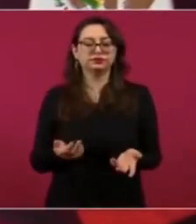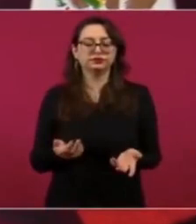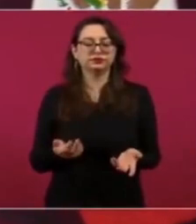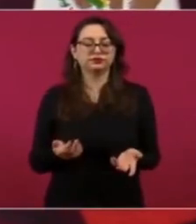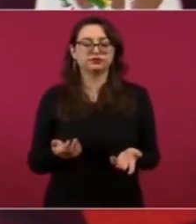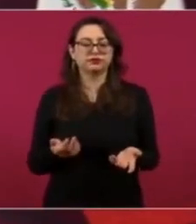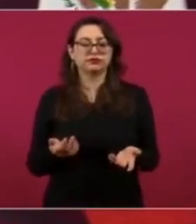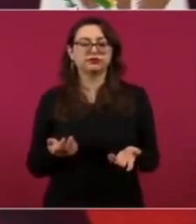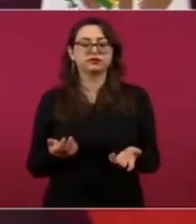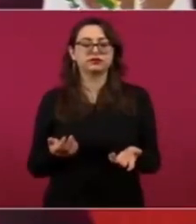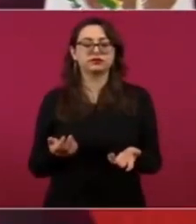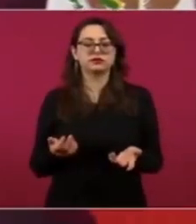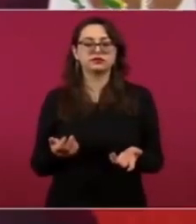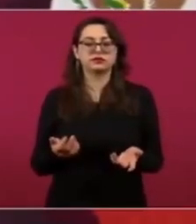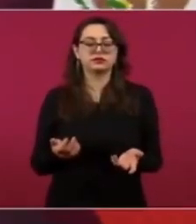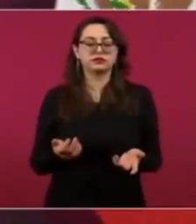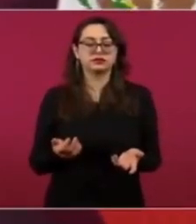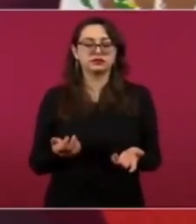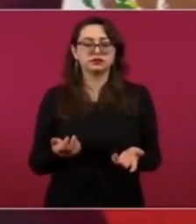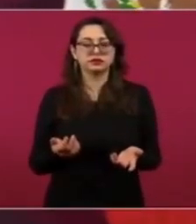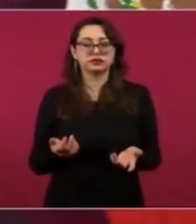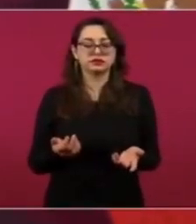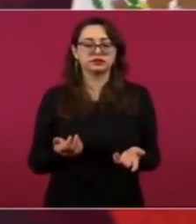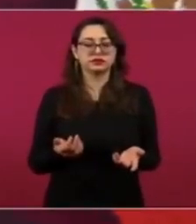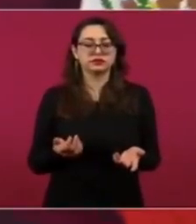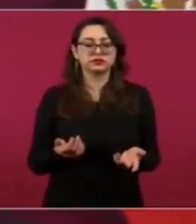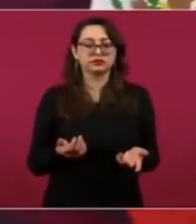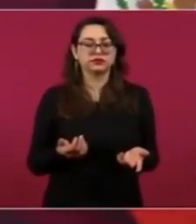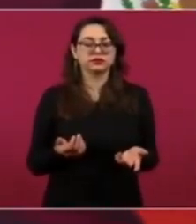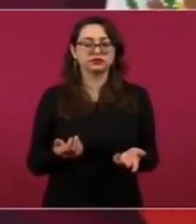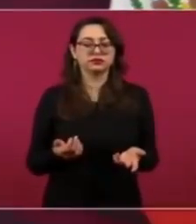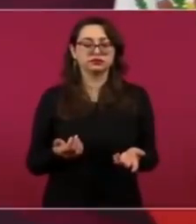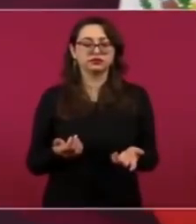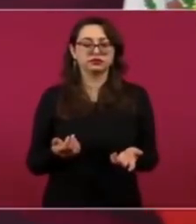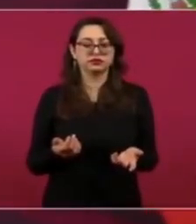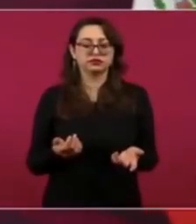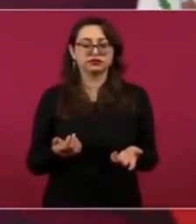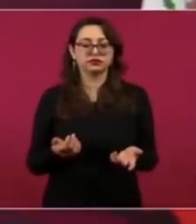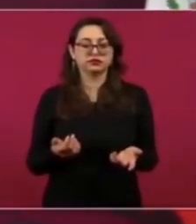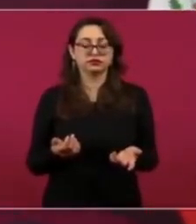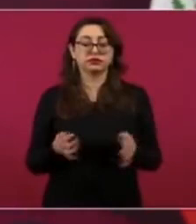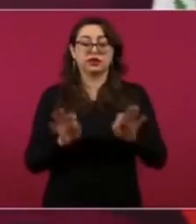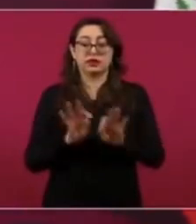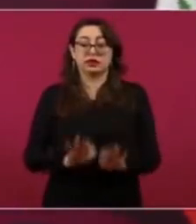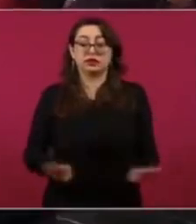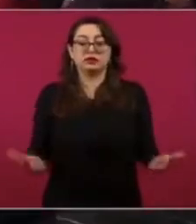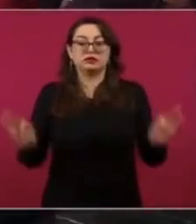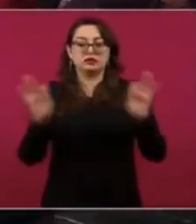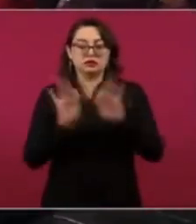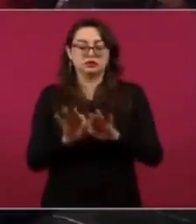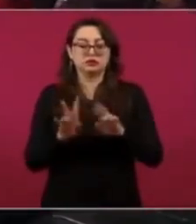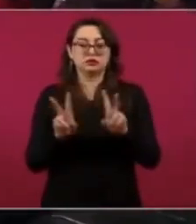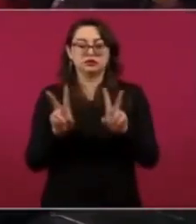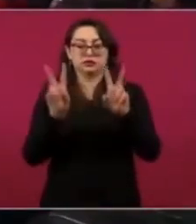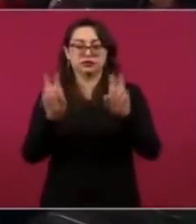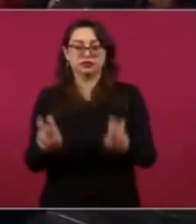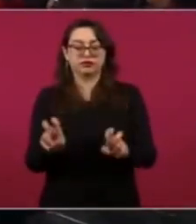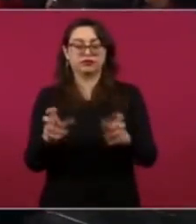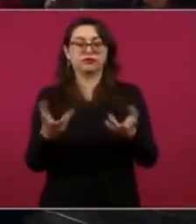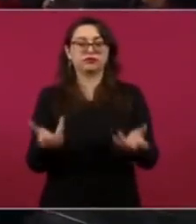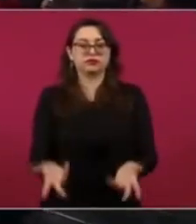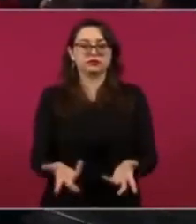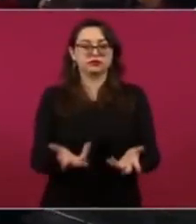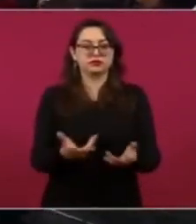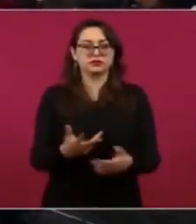importante porque no cuesta lo mismo el combustóleo que las gasolinas. Entonces,